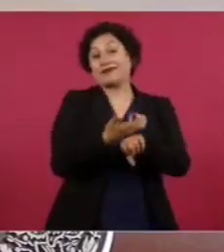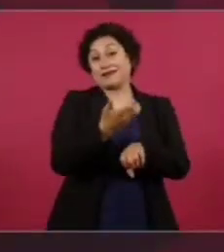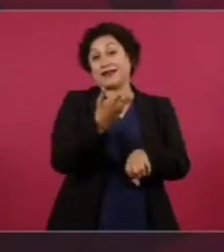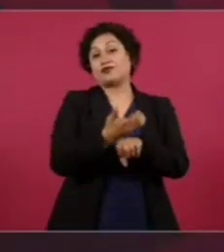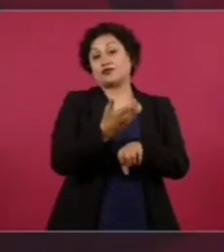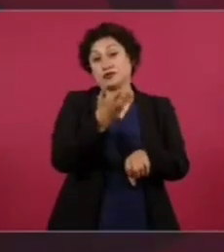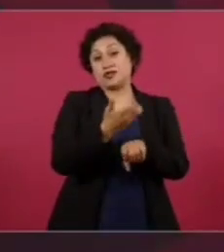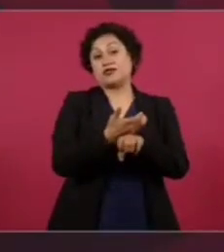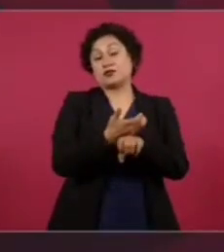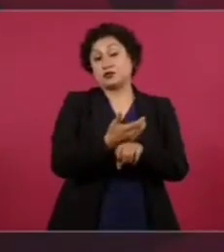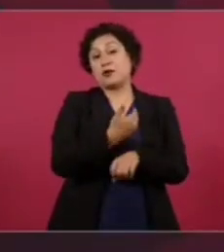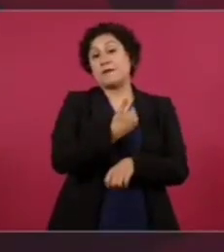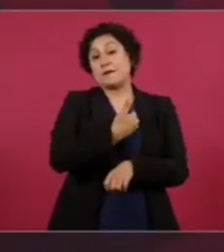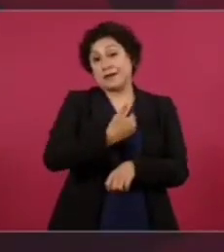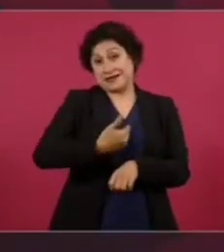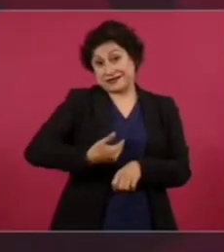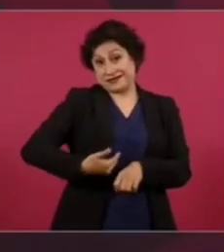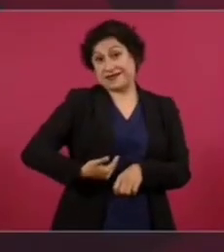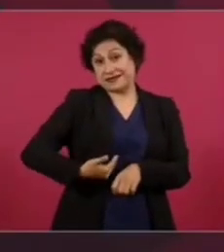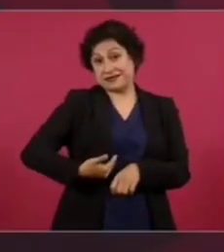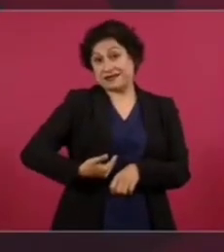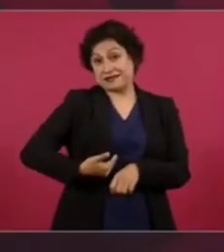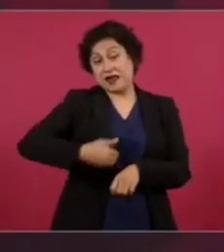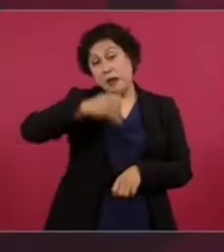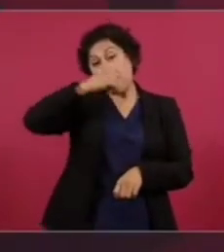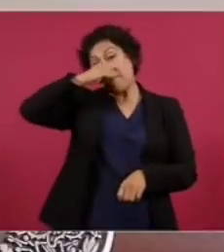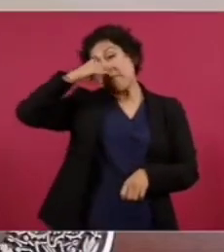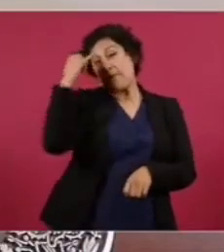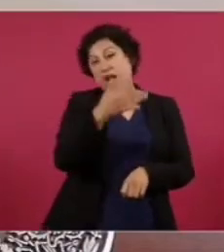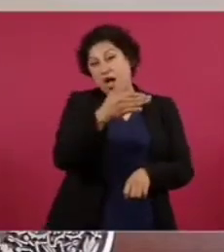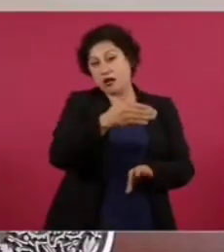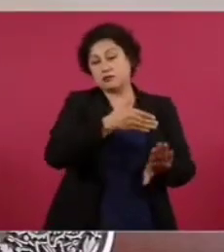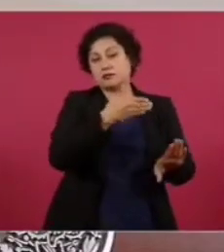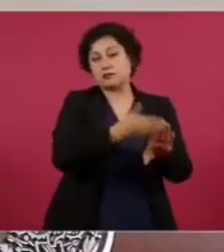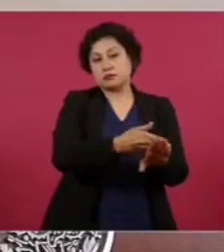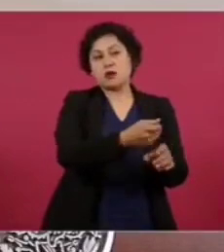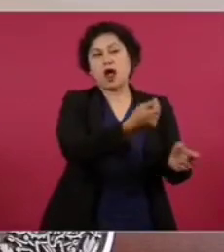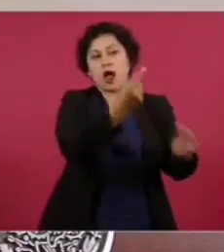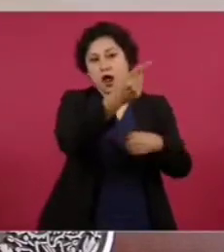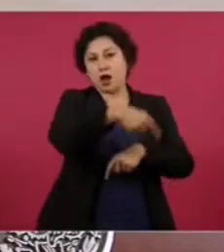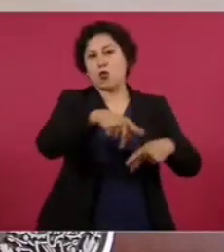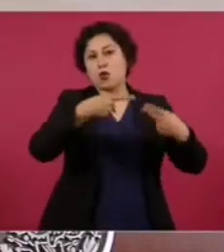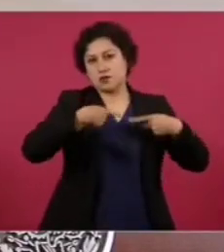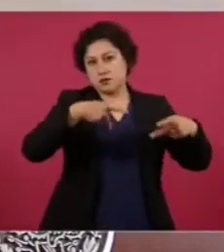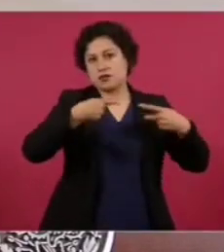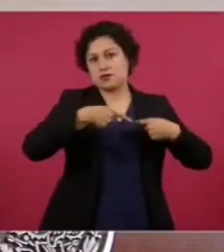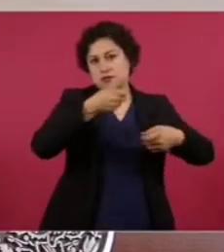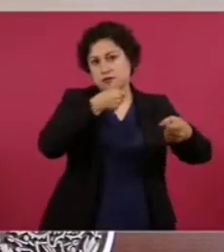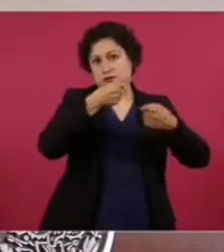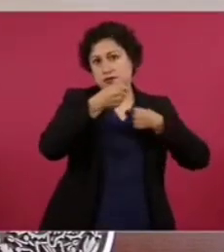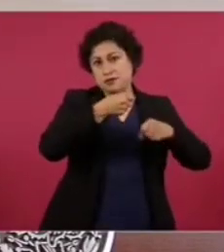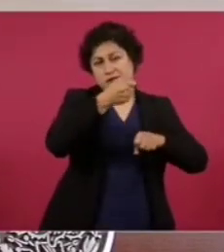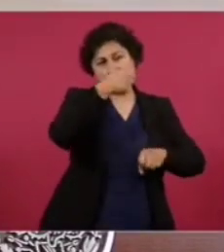insultos a periodista.